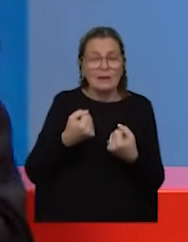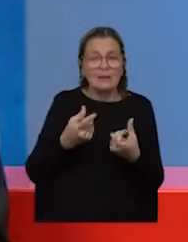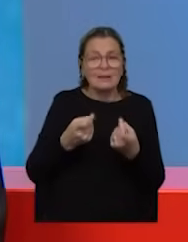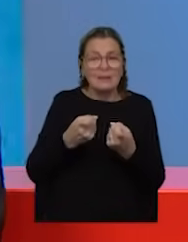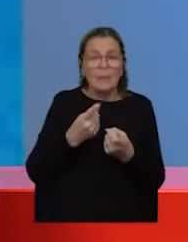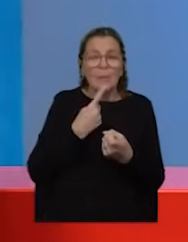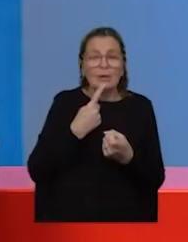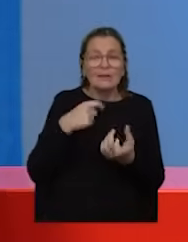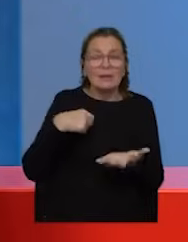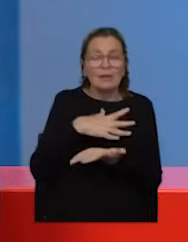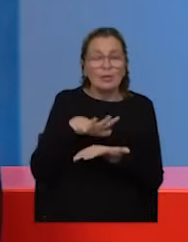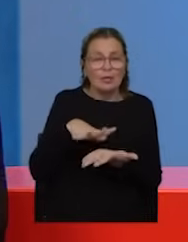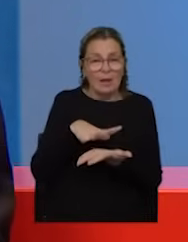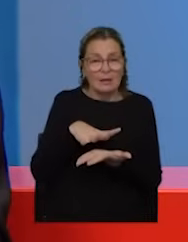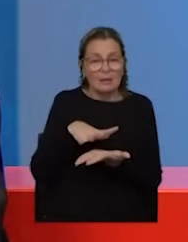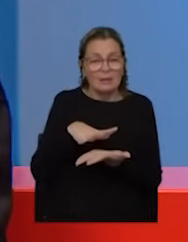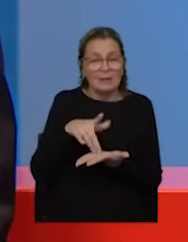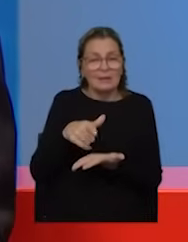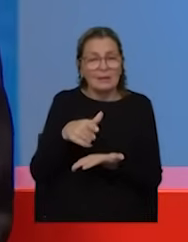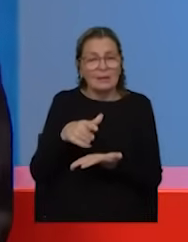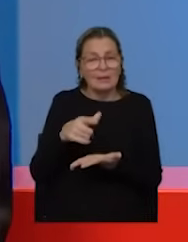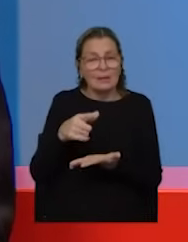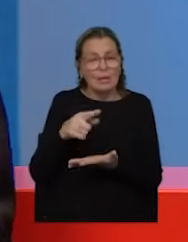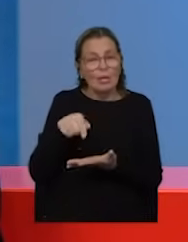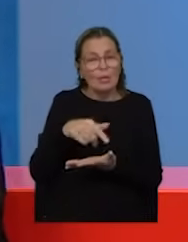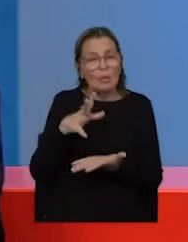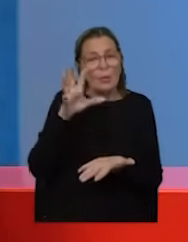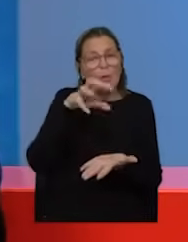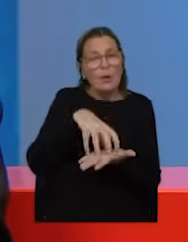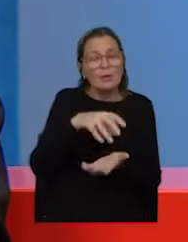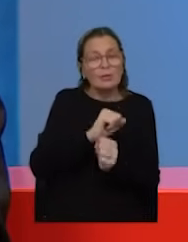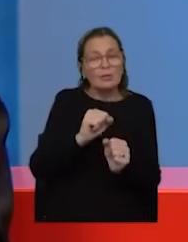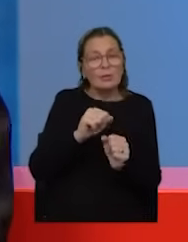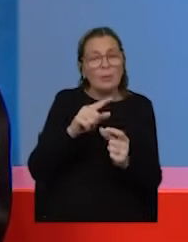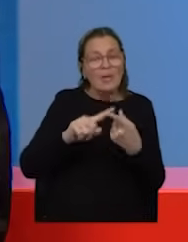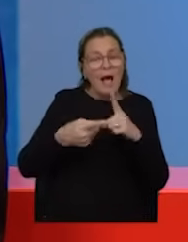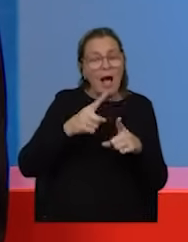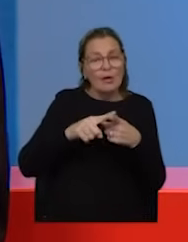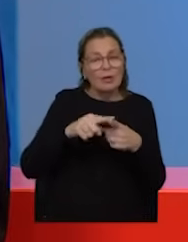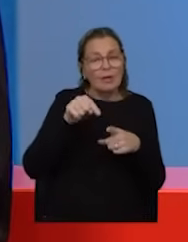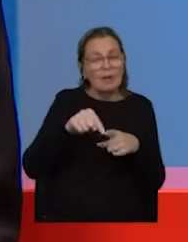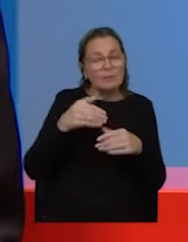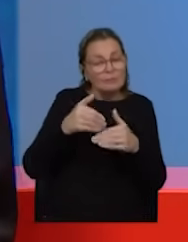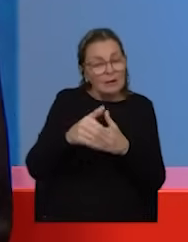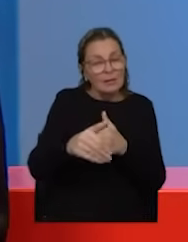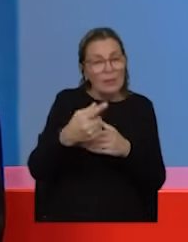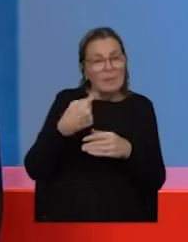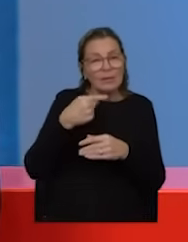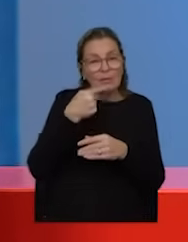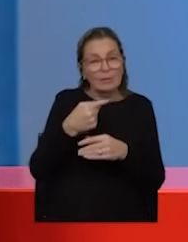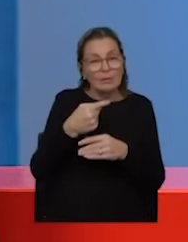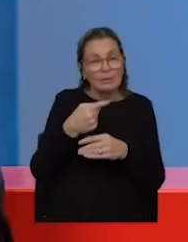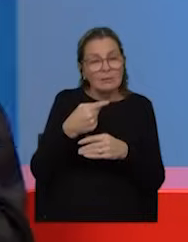de políticas sociales y y creo que es donde un lugar donde se pueden generar acuerdos este a largo plazo Pero insisto